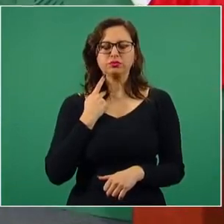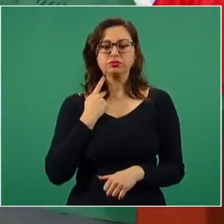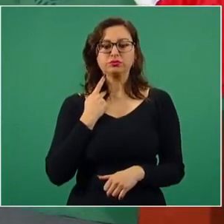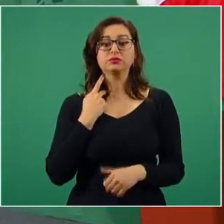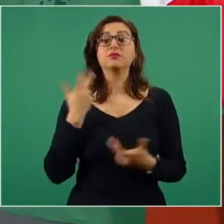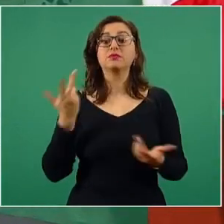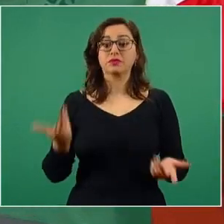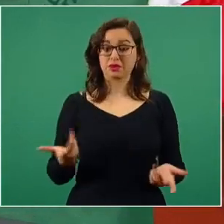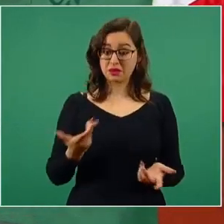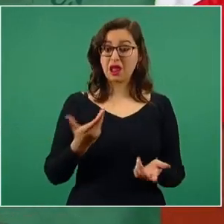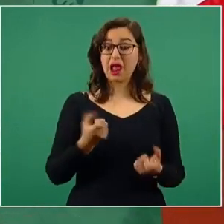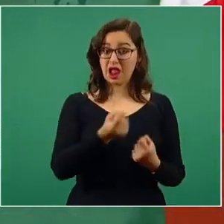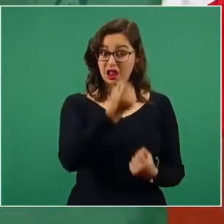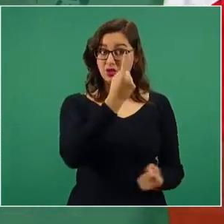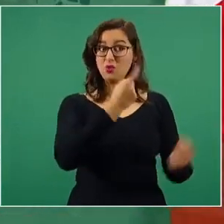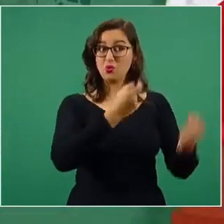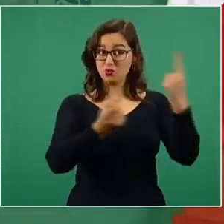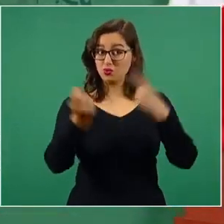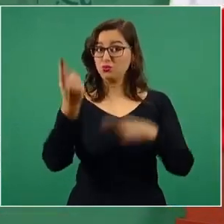incluso presidentes,